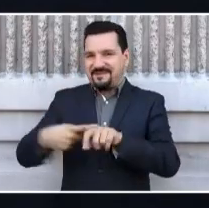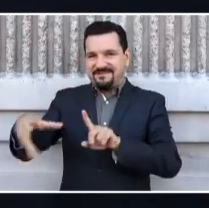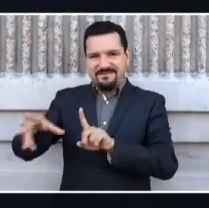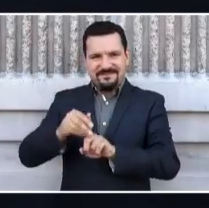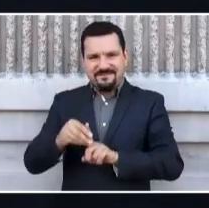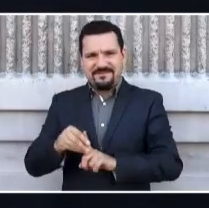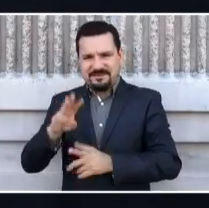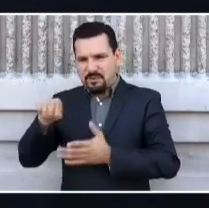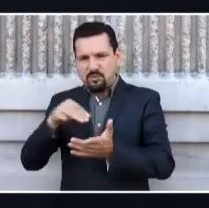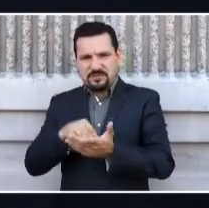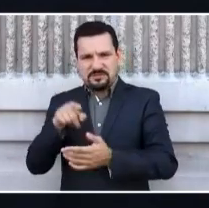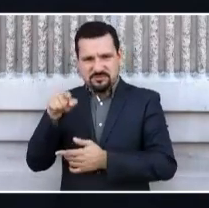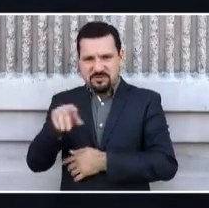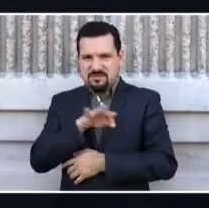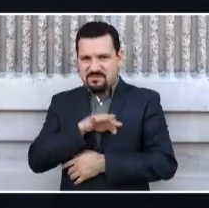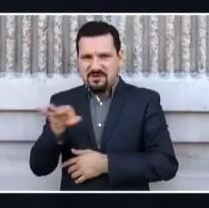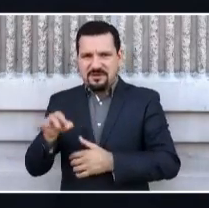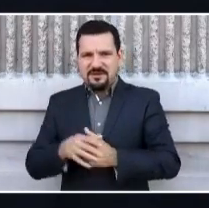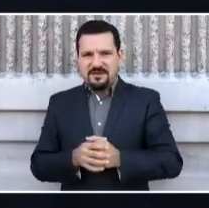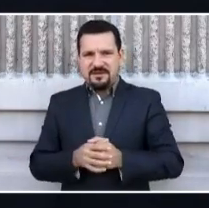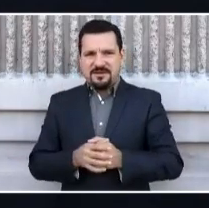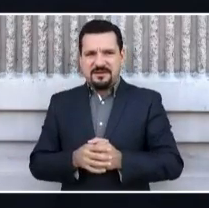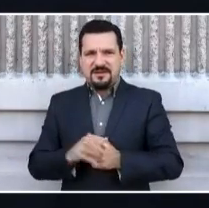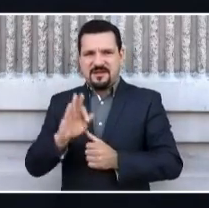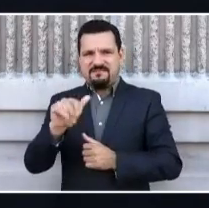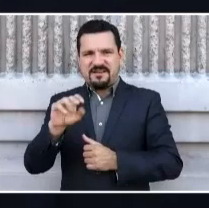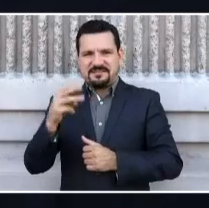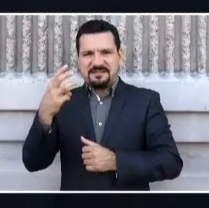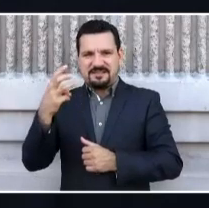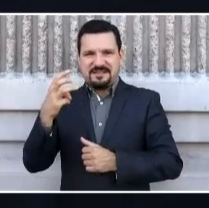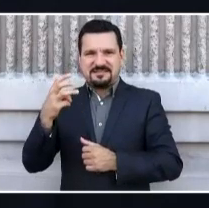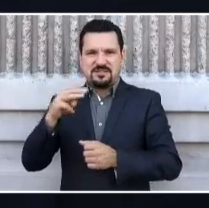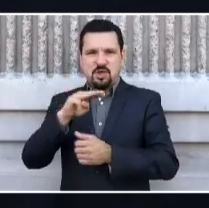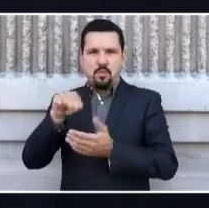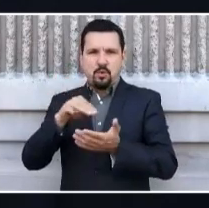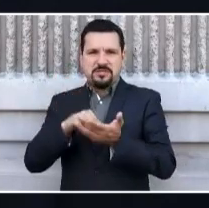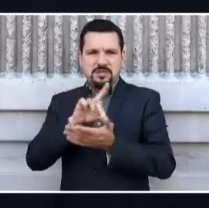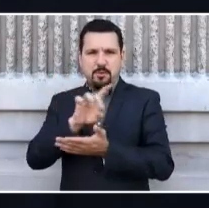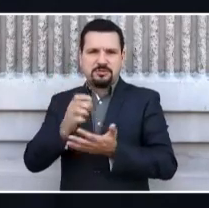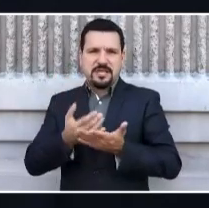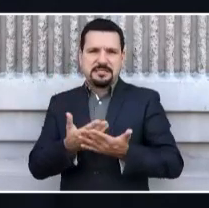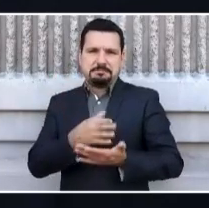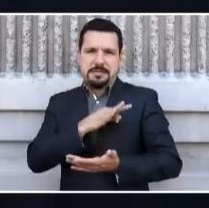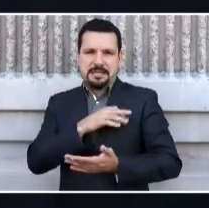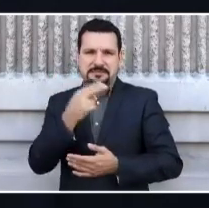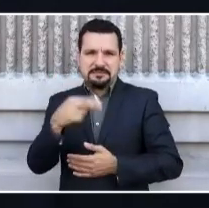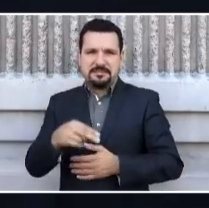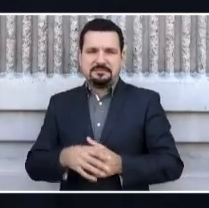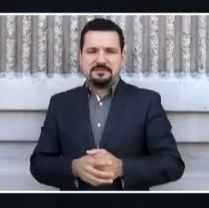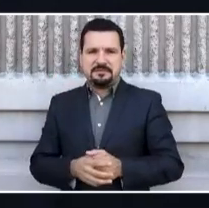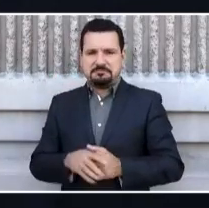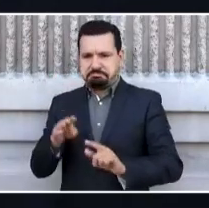que pudieran entrar en esta fase o ser catalogados como municipios de la esperanza. En ese